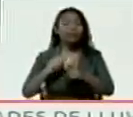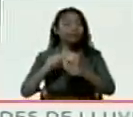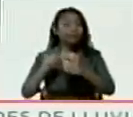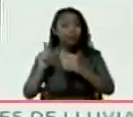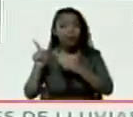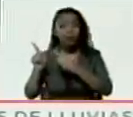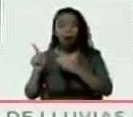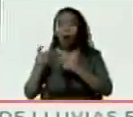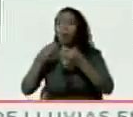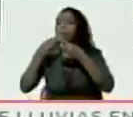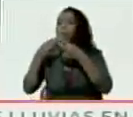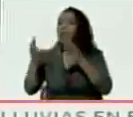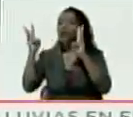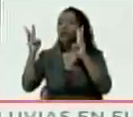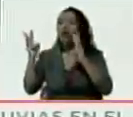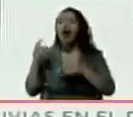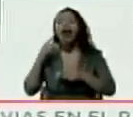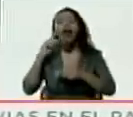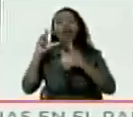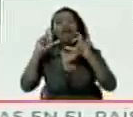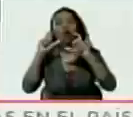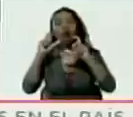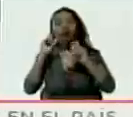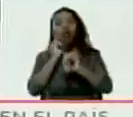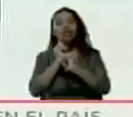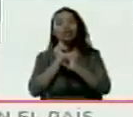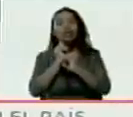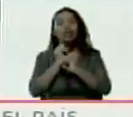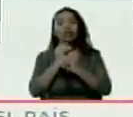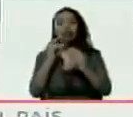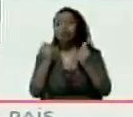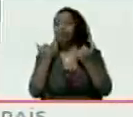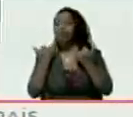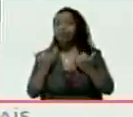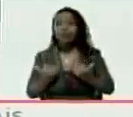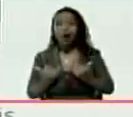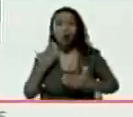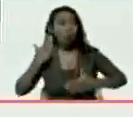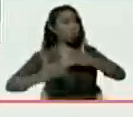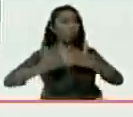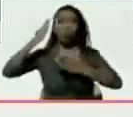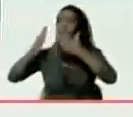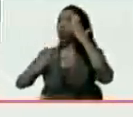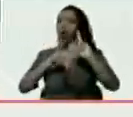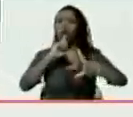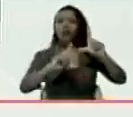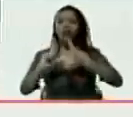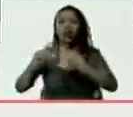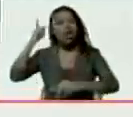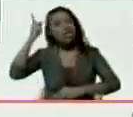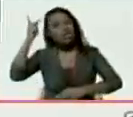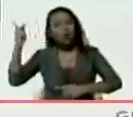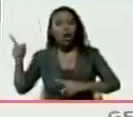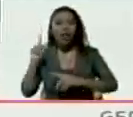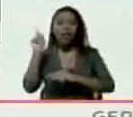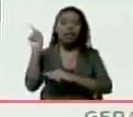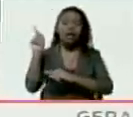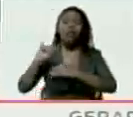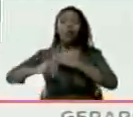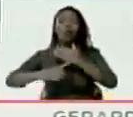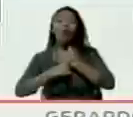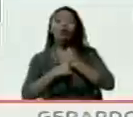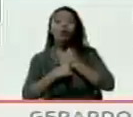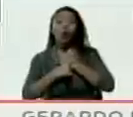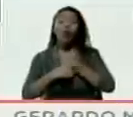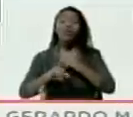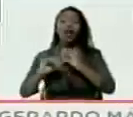medio publica la foto en las redes sociales e inmediatamente los robots y los laboratorios de guerra psicológica de Juan Guaidó y